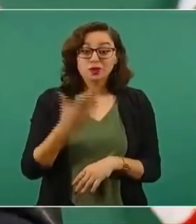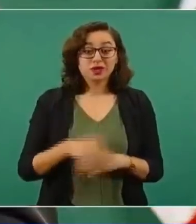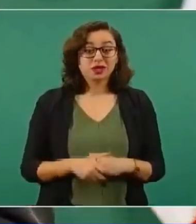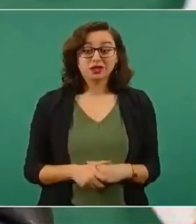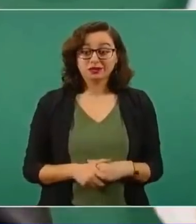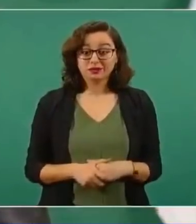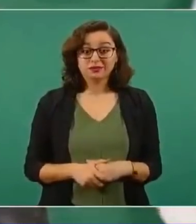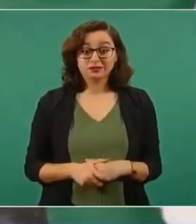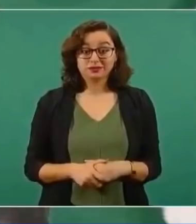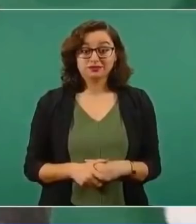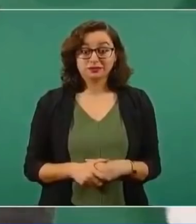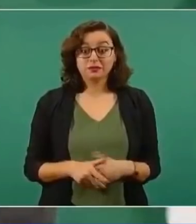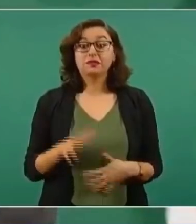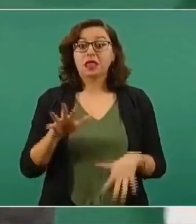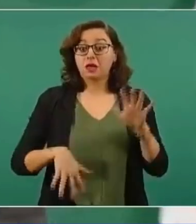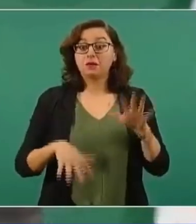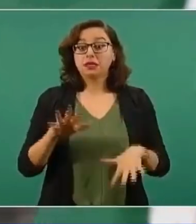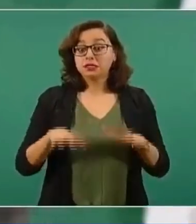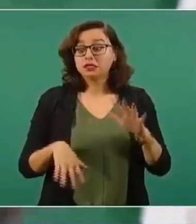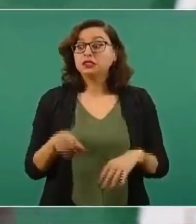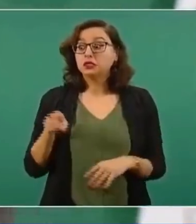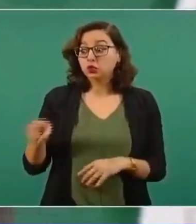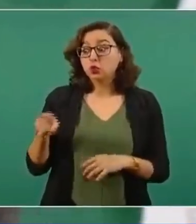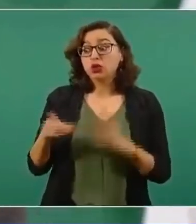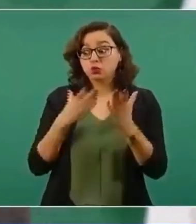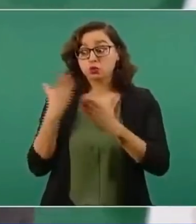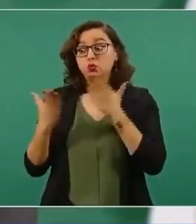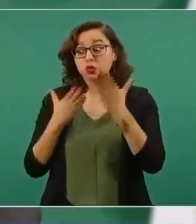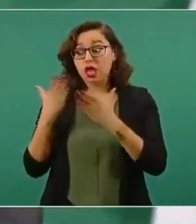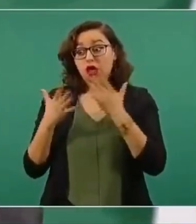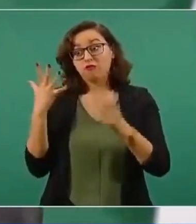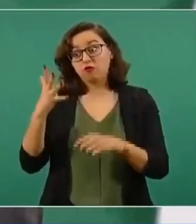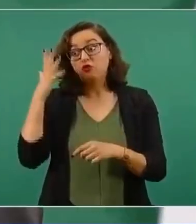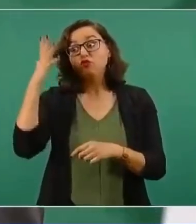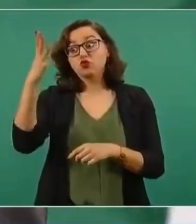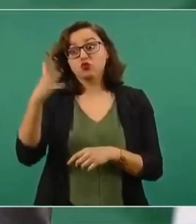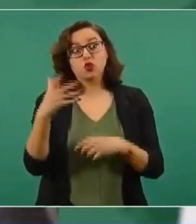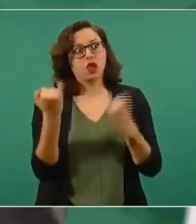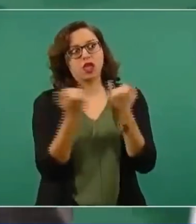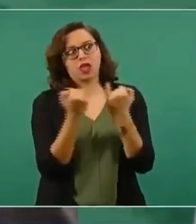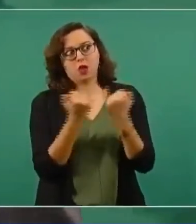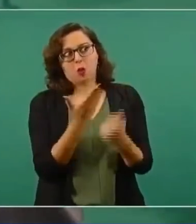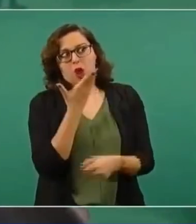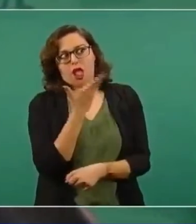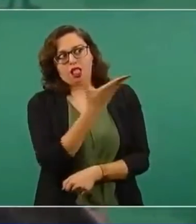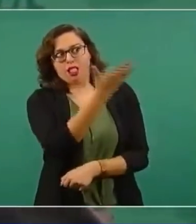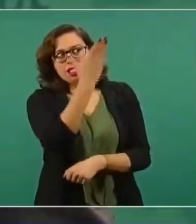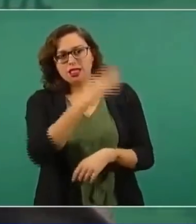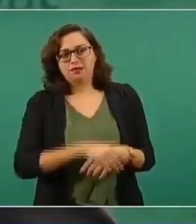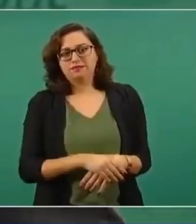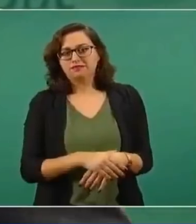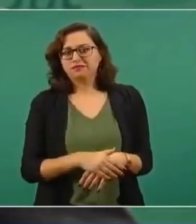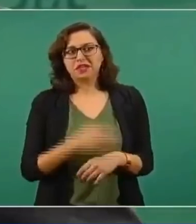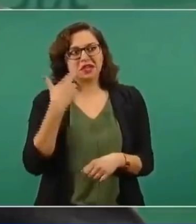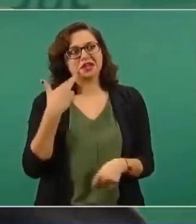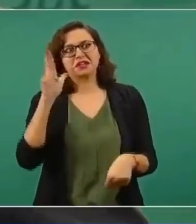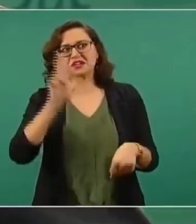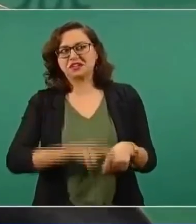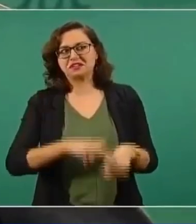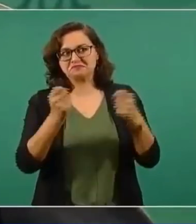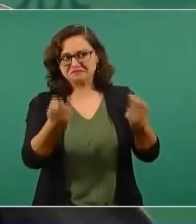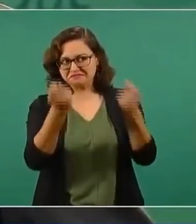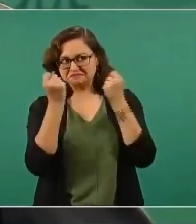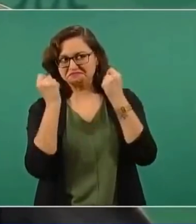En algunos casos se le decía a los hijos: estudia para que cuando seas grande seas como don fulano, un reverendo